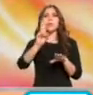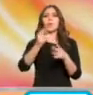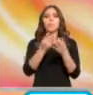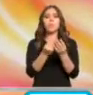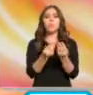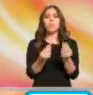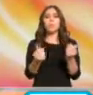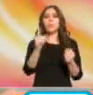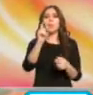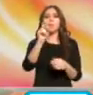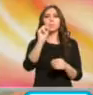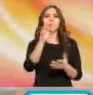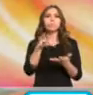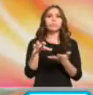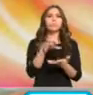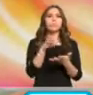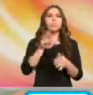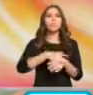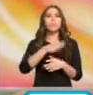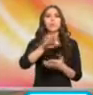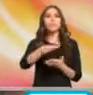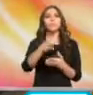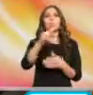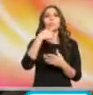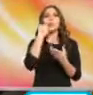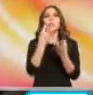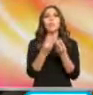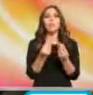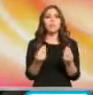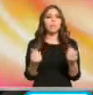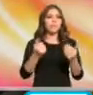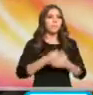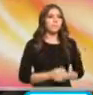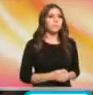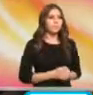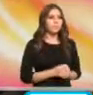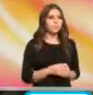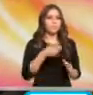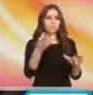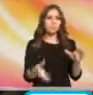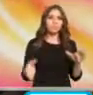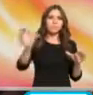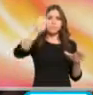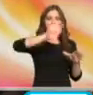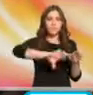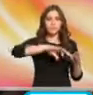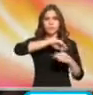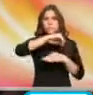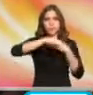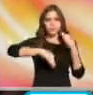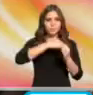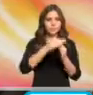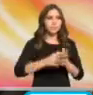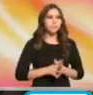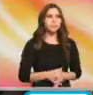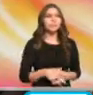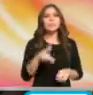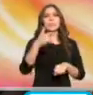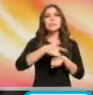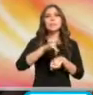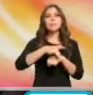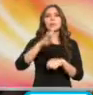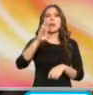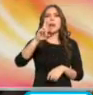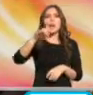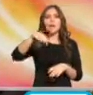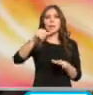líquida, porque Ok. los vamos a freír, entonces no queremos que se nos vaya a hacer un batidero Claro. ahí. Pues voy poniendo todo. Todo, por aquí. favor, Quique, sí. Muy bien. Exacto, lo El ponemos. queso crema. El